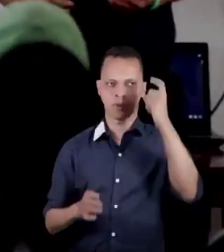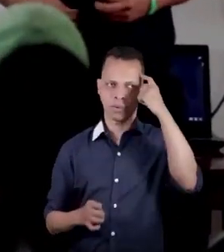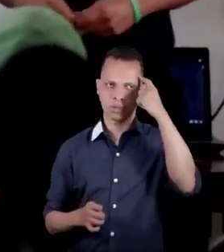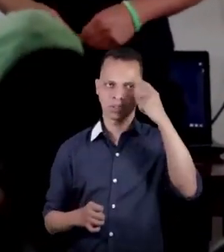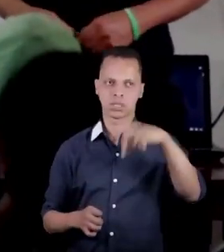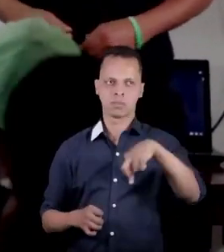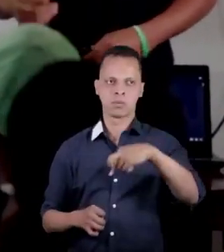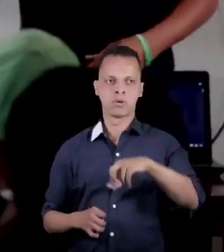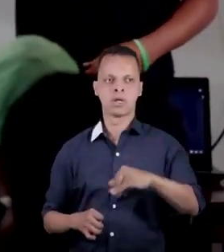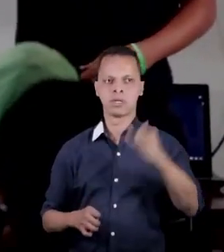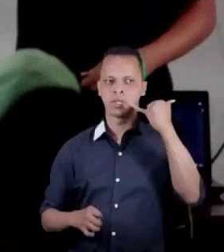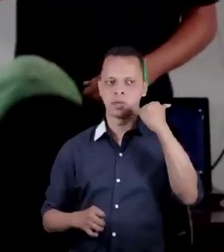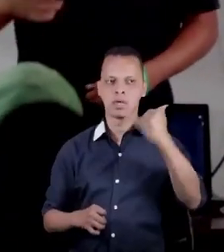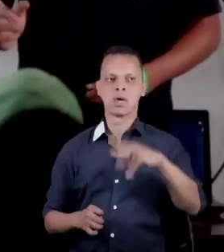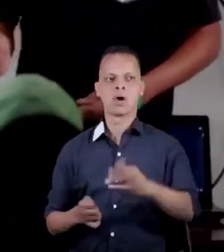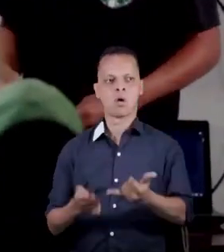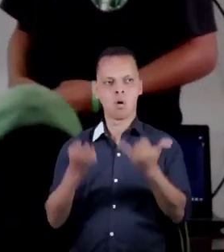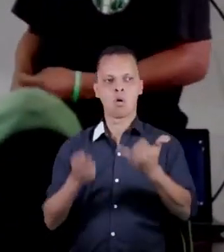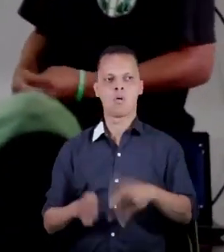idea hoy